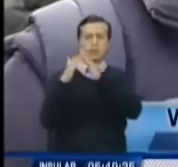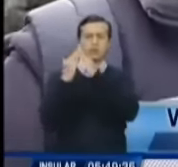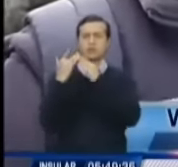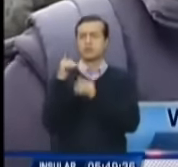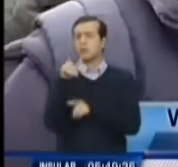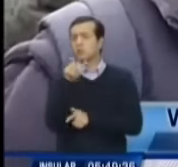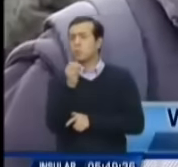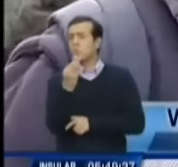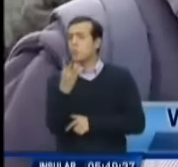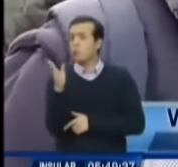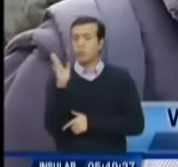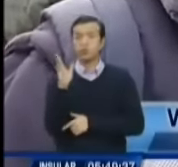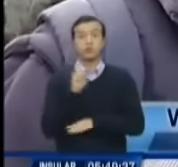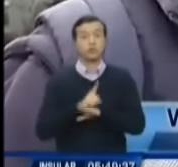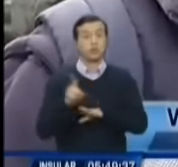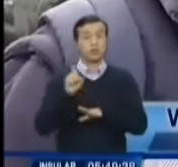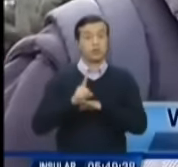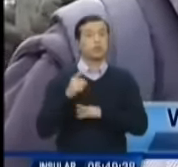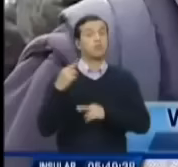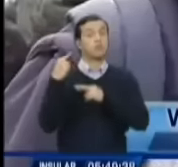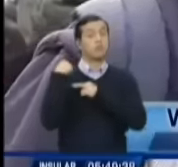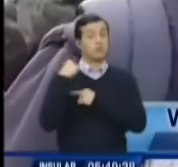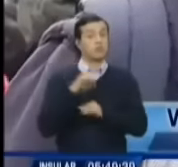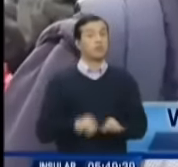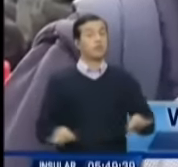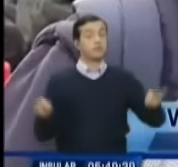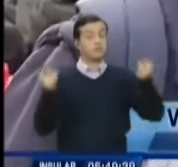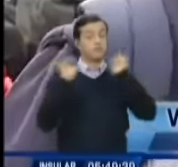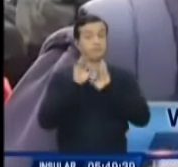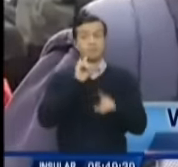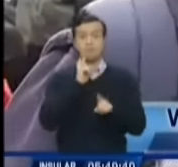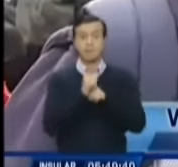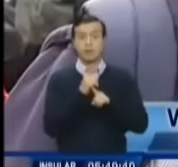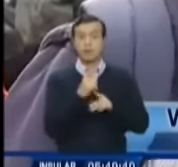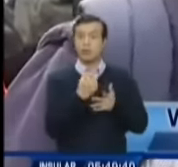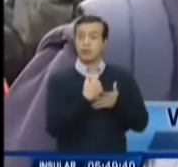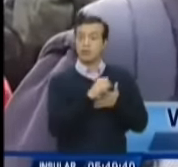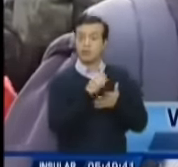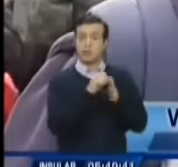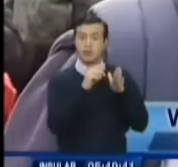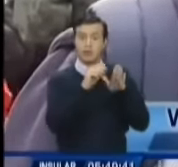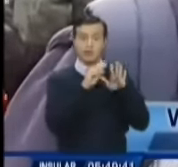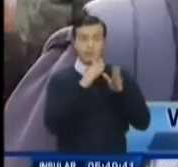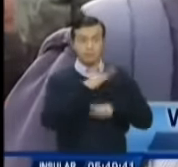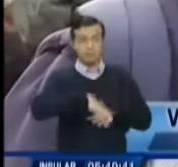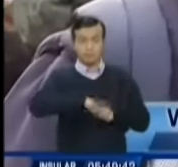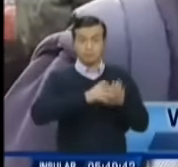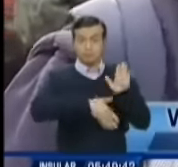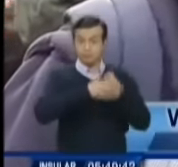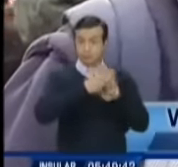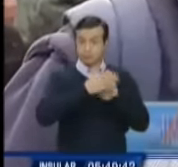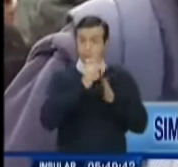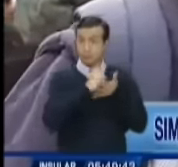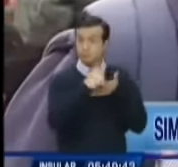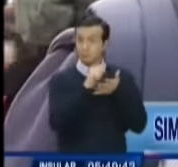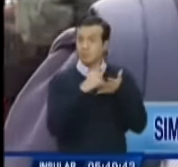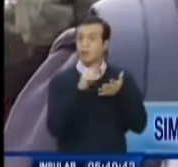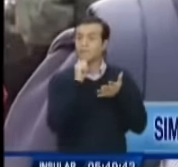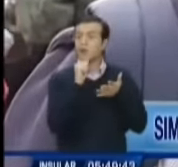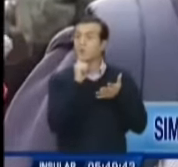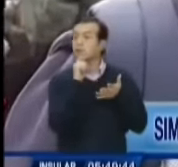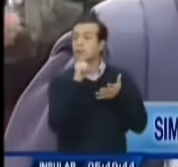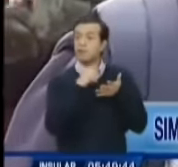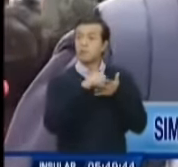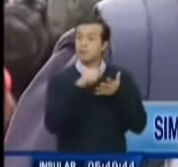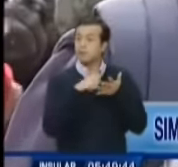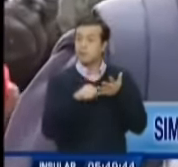Entonces nosotros como directivos estamos en el punto de salida ya contabilizando las personas que salen o si alguno falta